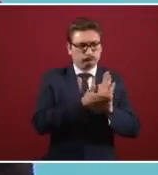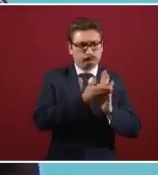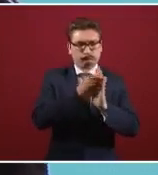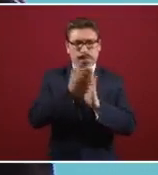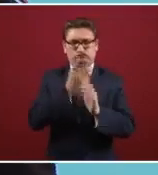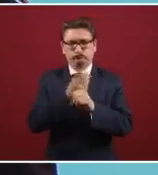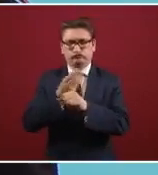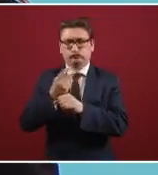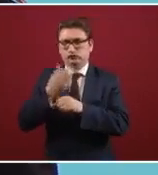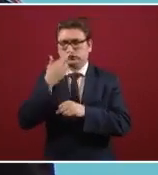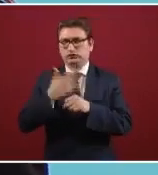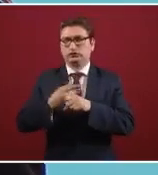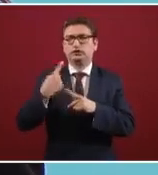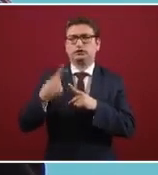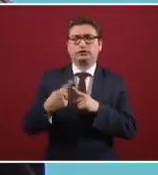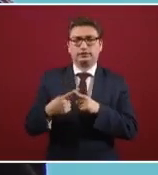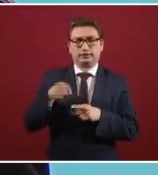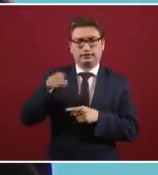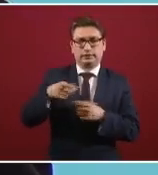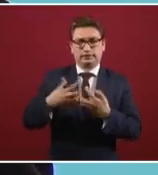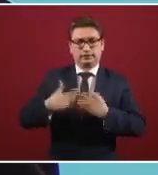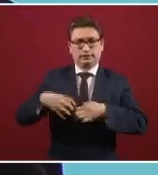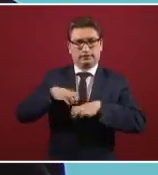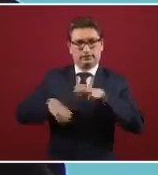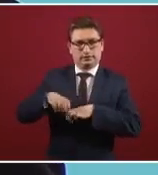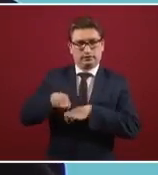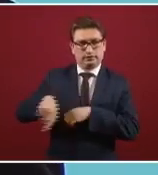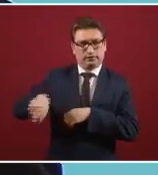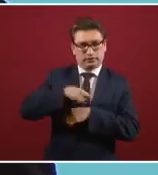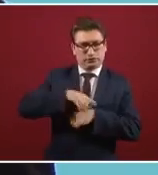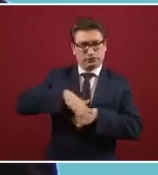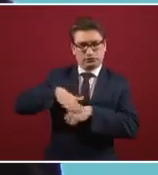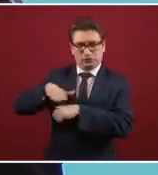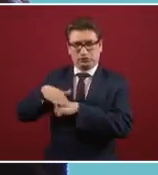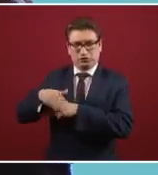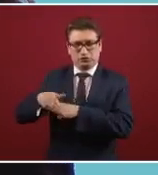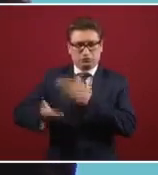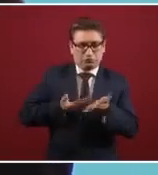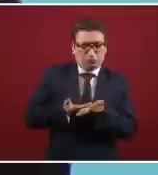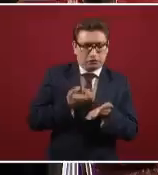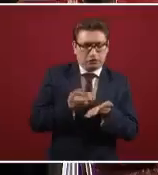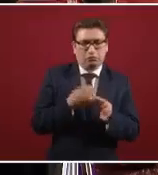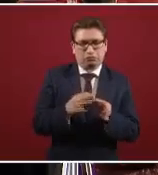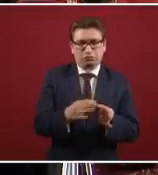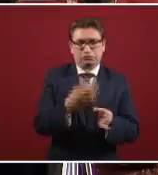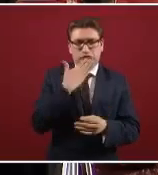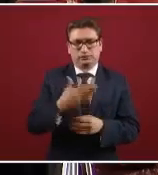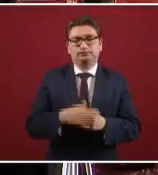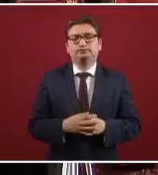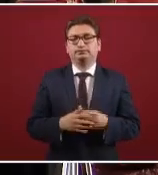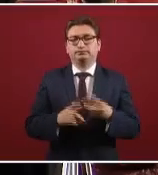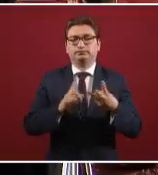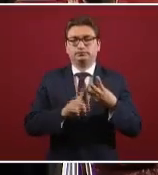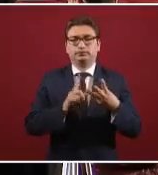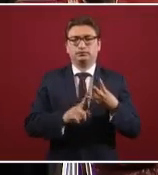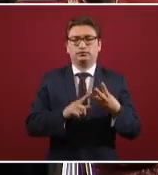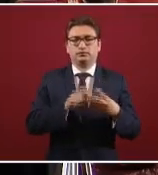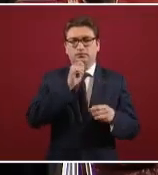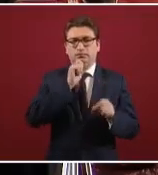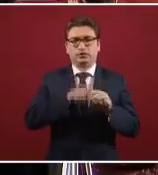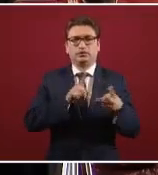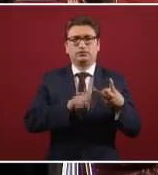son las empresas que se invitaron y que cumplieron la tercera es también